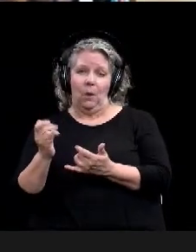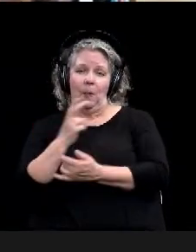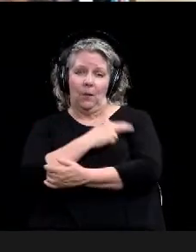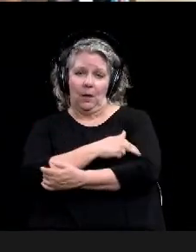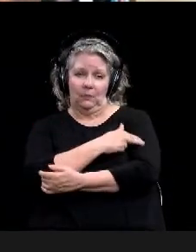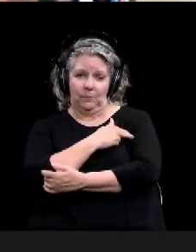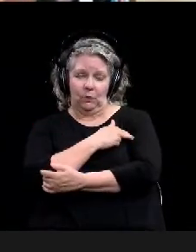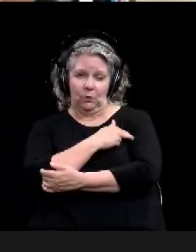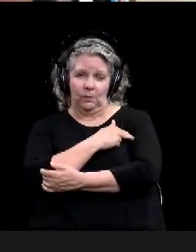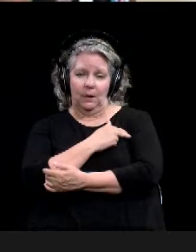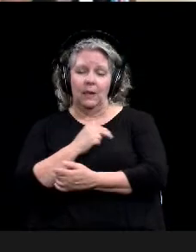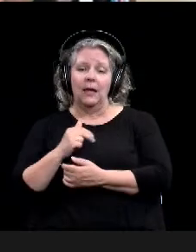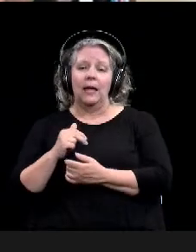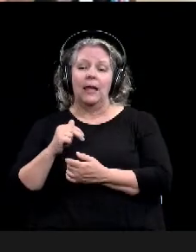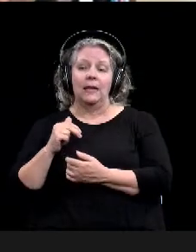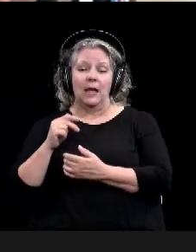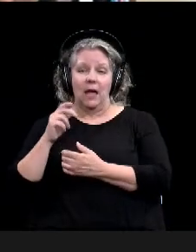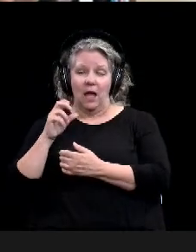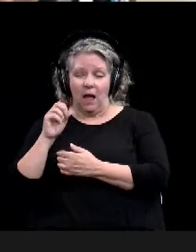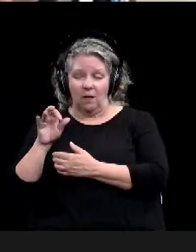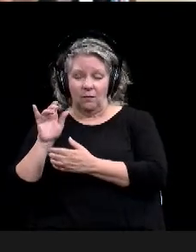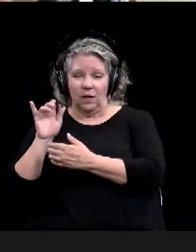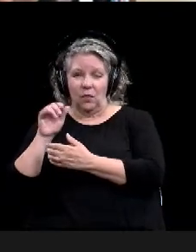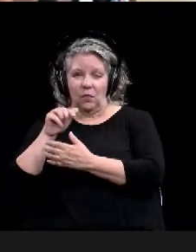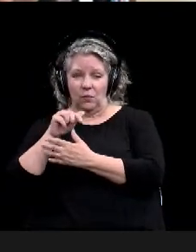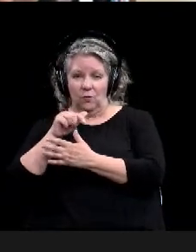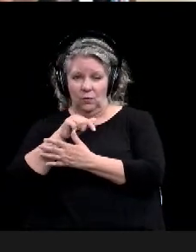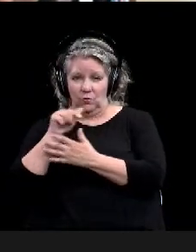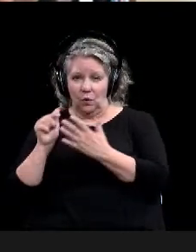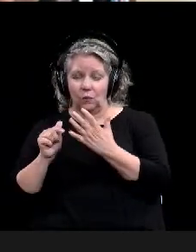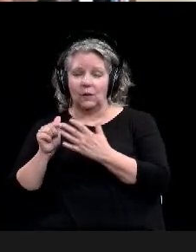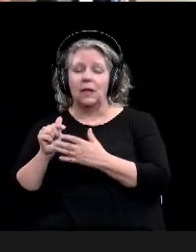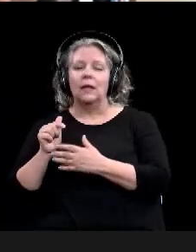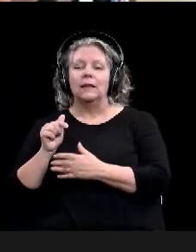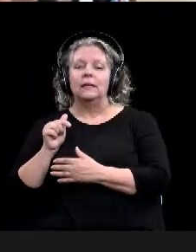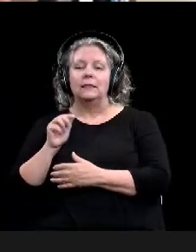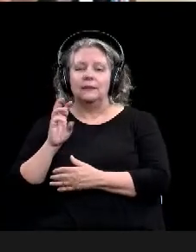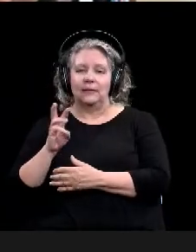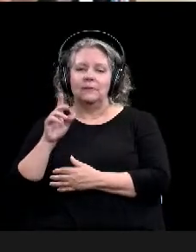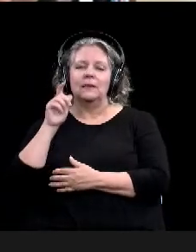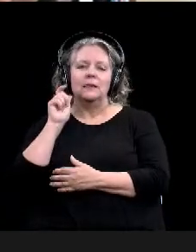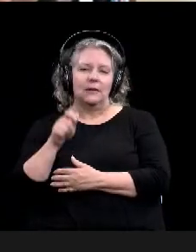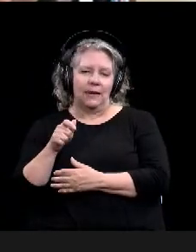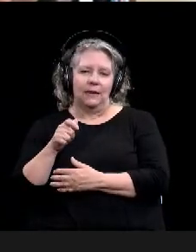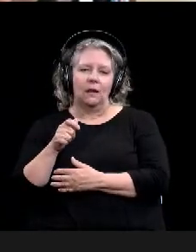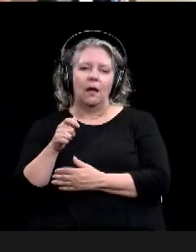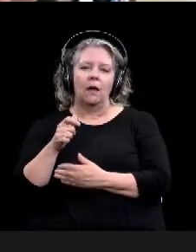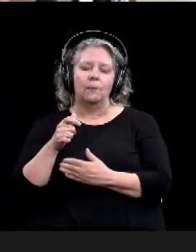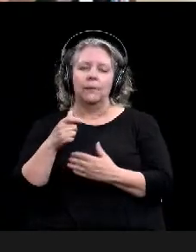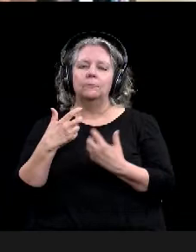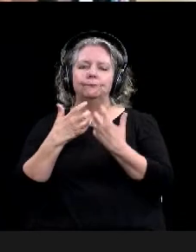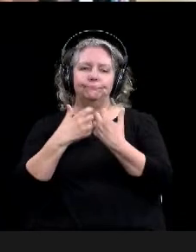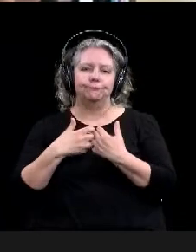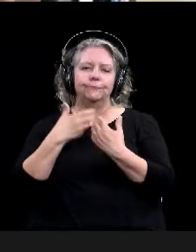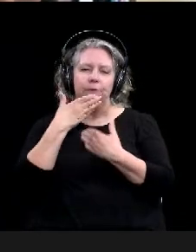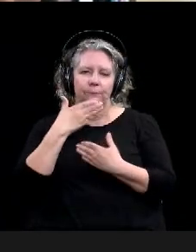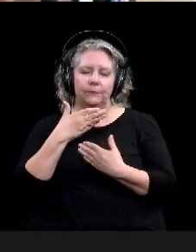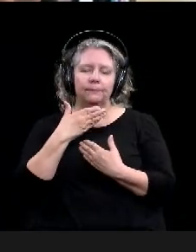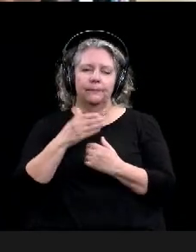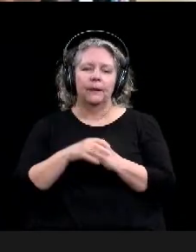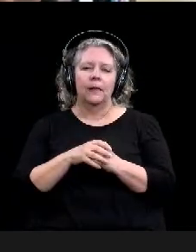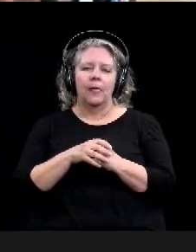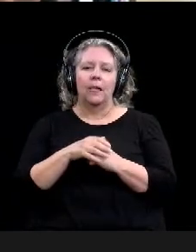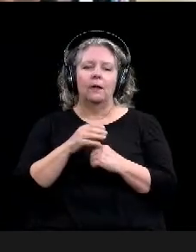de esos seis de esos 26 seis están requeridos en ventilaciones 504 37 muertes